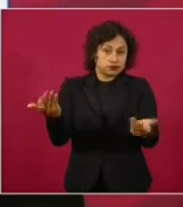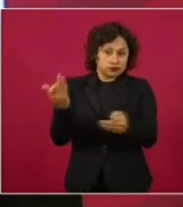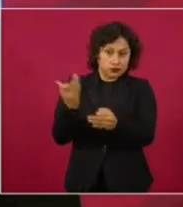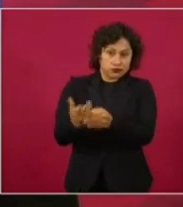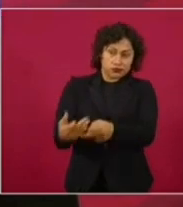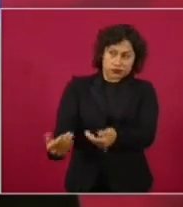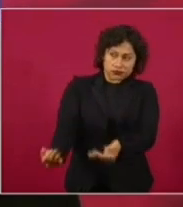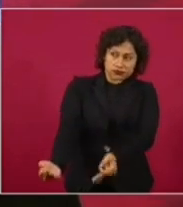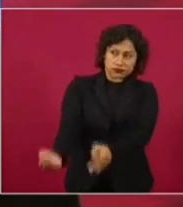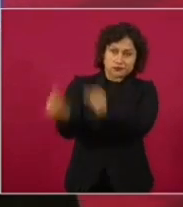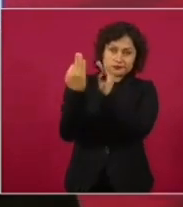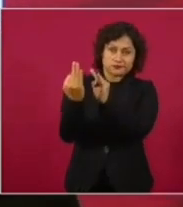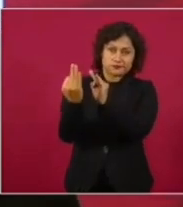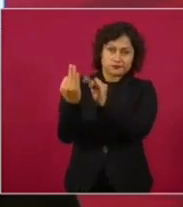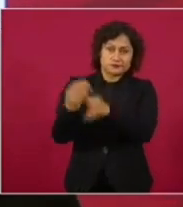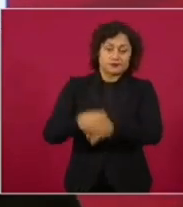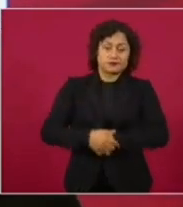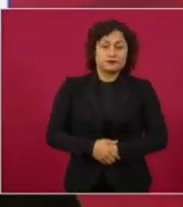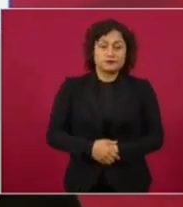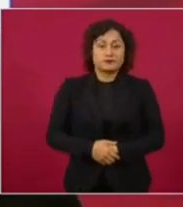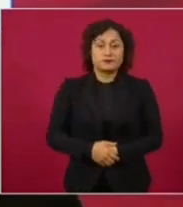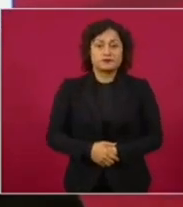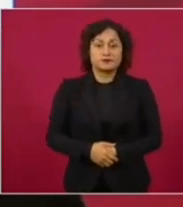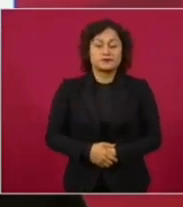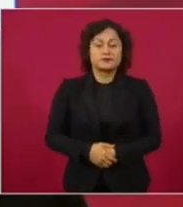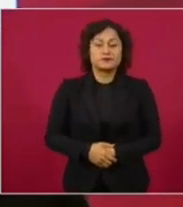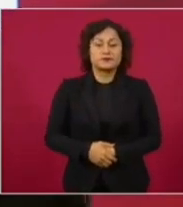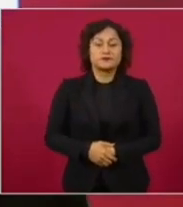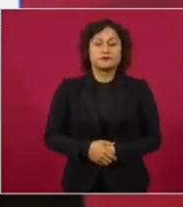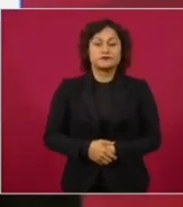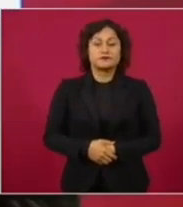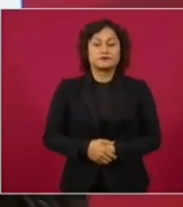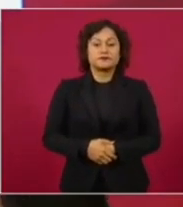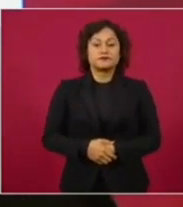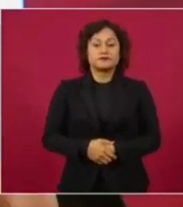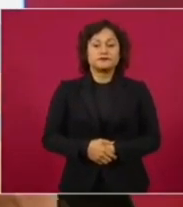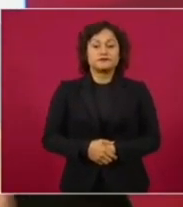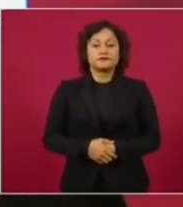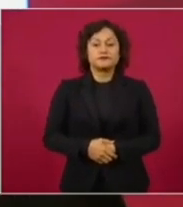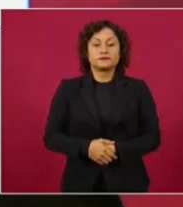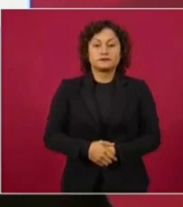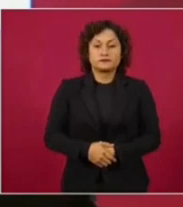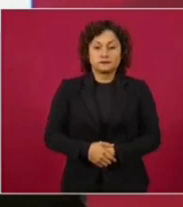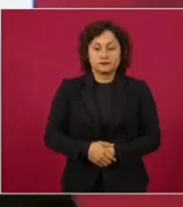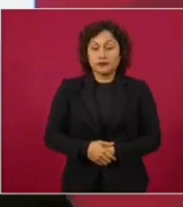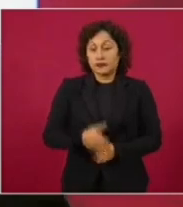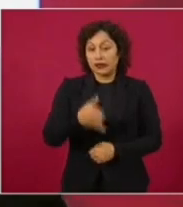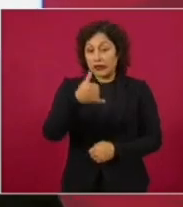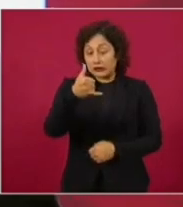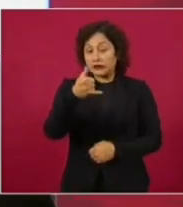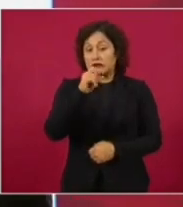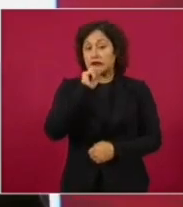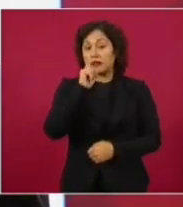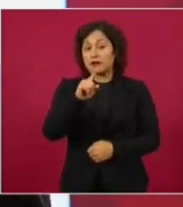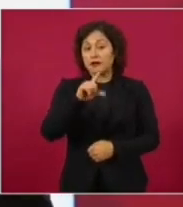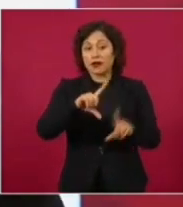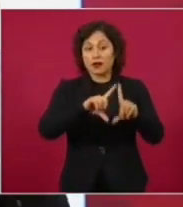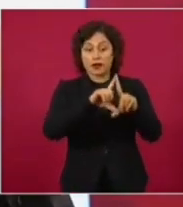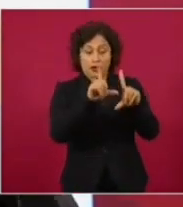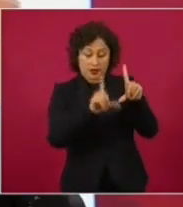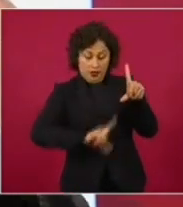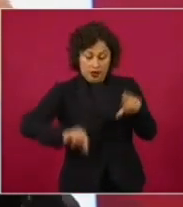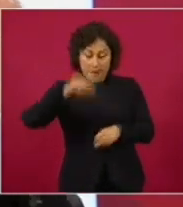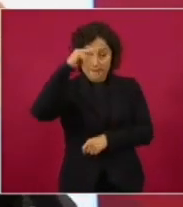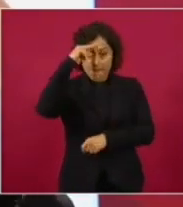Y es muy bueno para el país, para